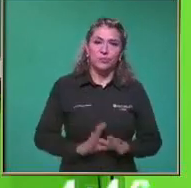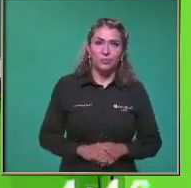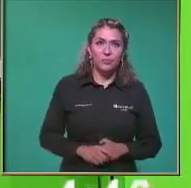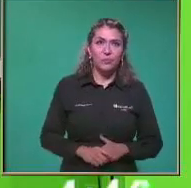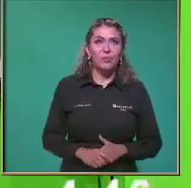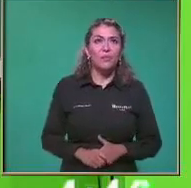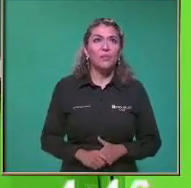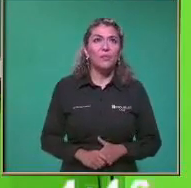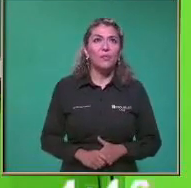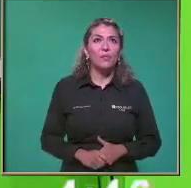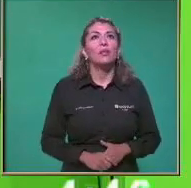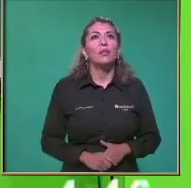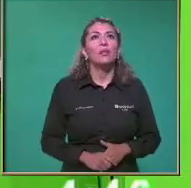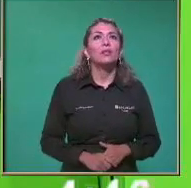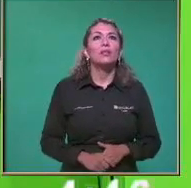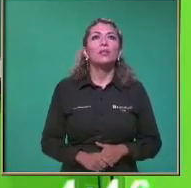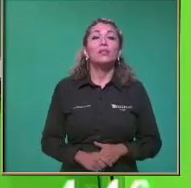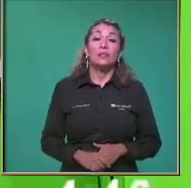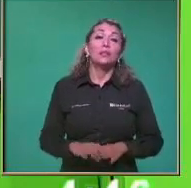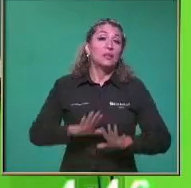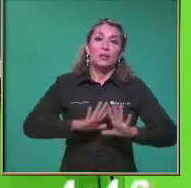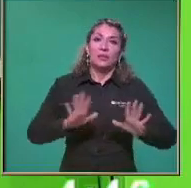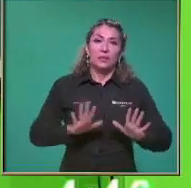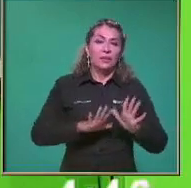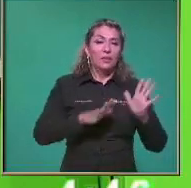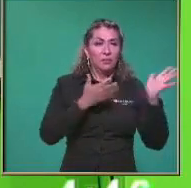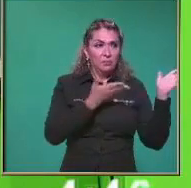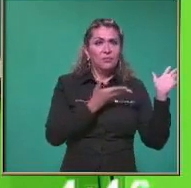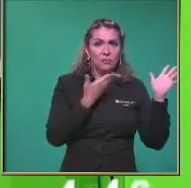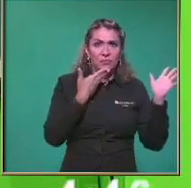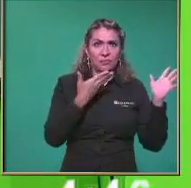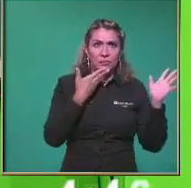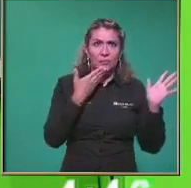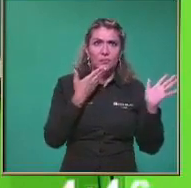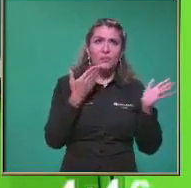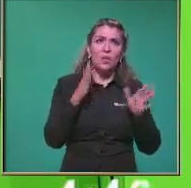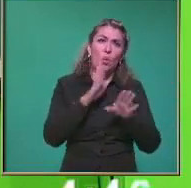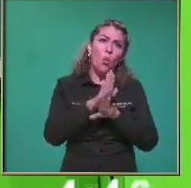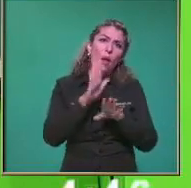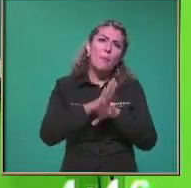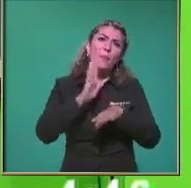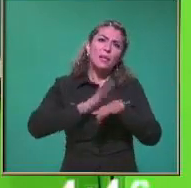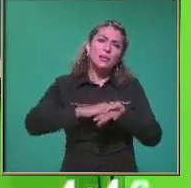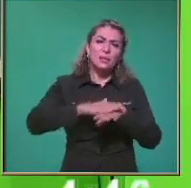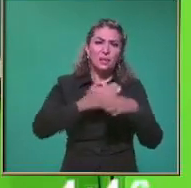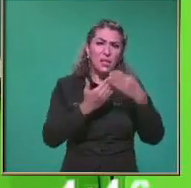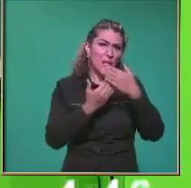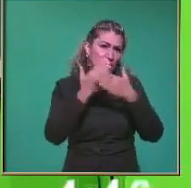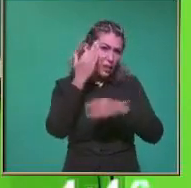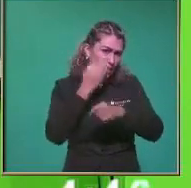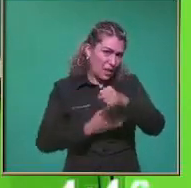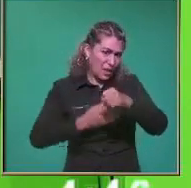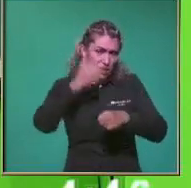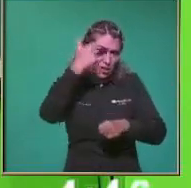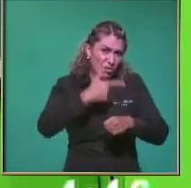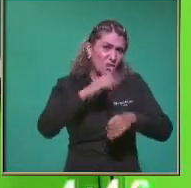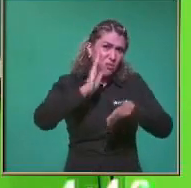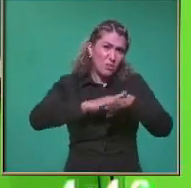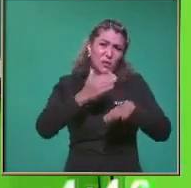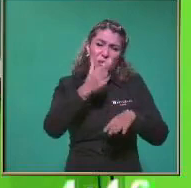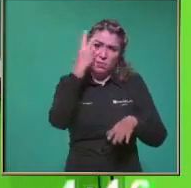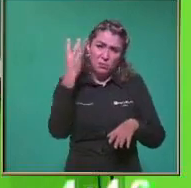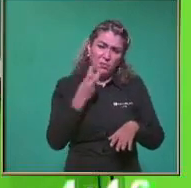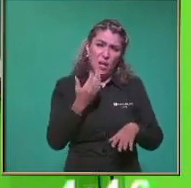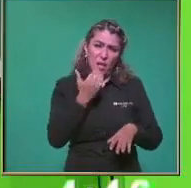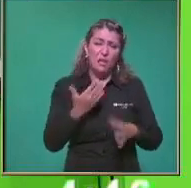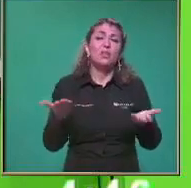Bueno, entonces ya resolvimos nuestra situación. Nuestra situación es, ¿cuándo comió más? ¿En la comida o en la cena? Ah, pues